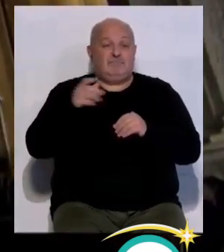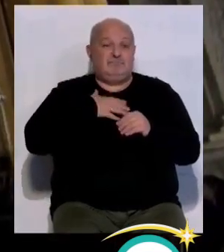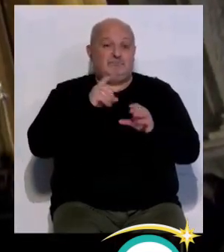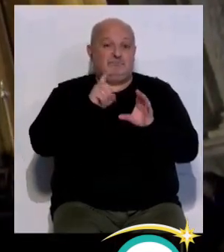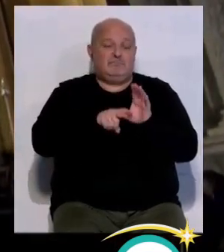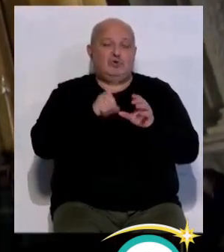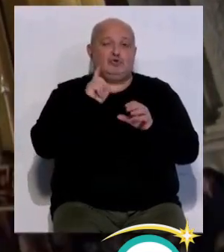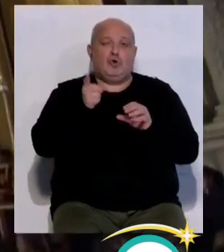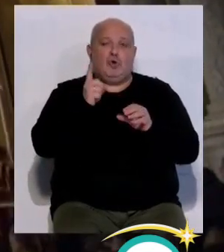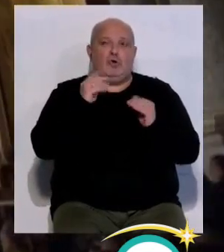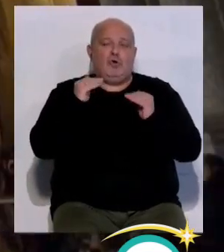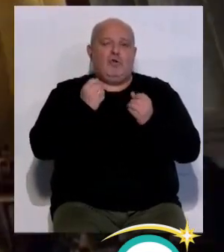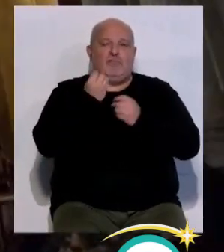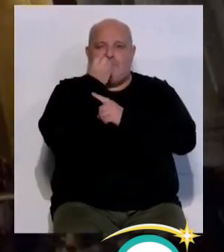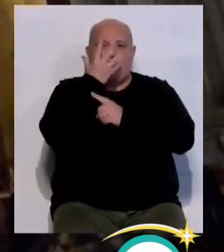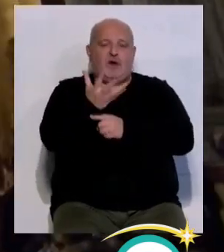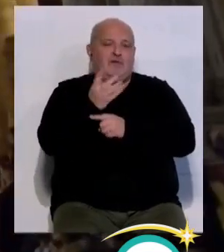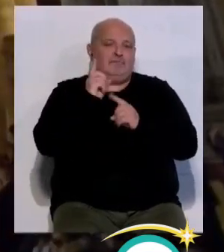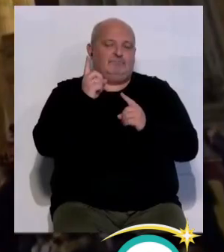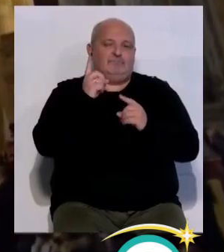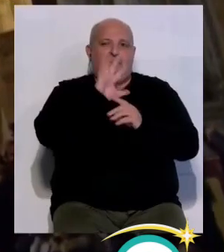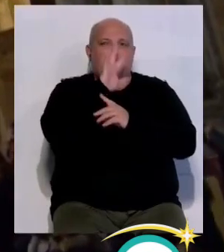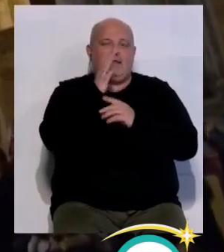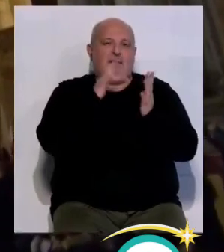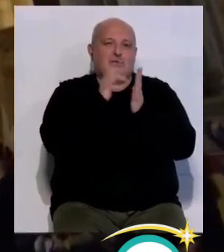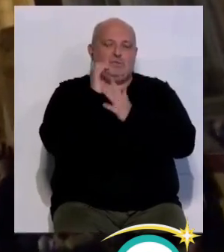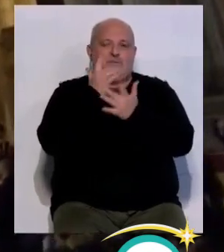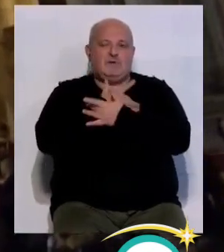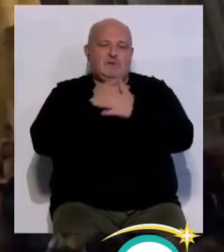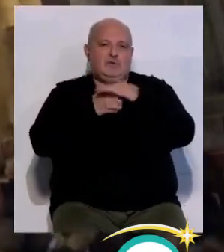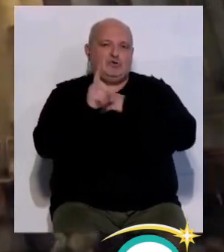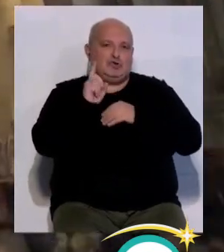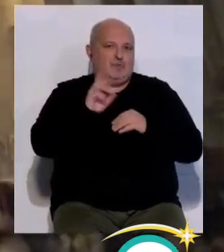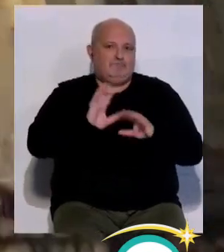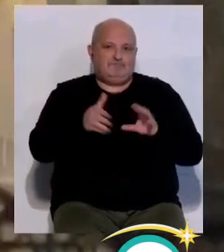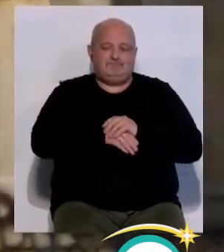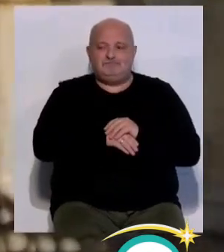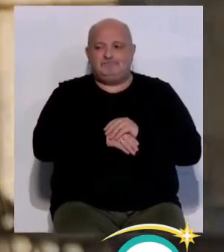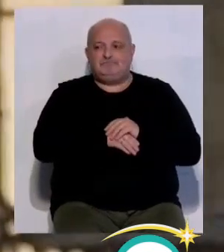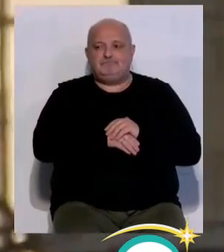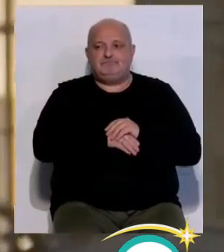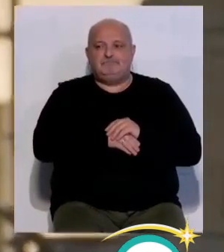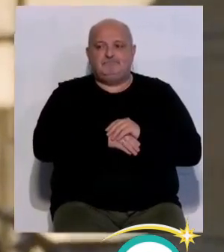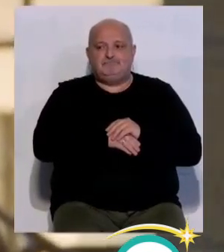titulares solo pudieron hacer ofrendas florales a las imágenes dentro del templo.